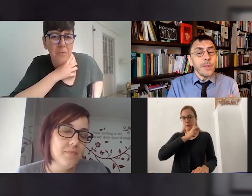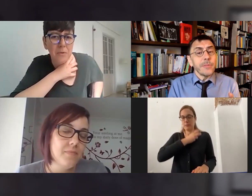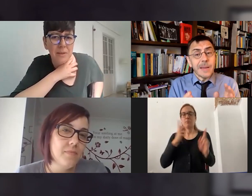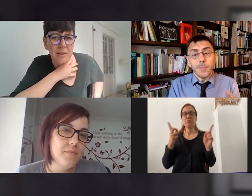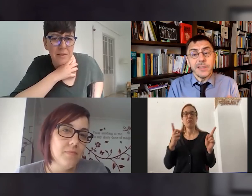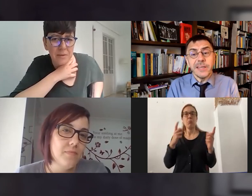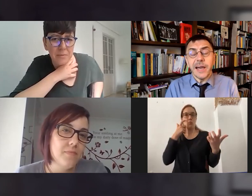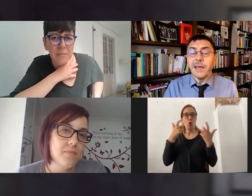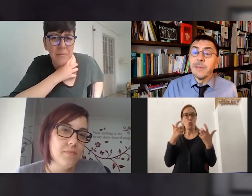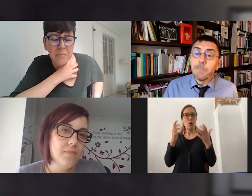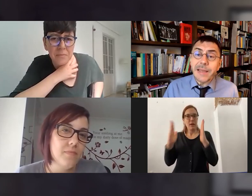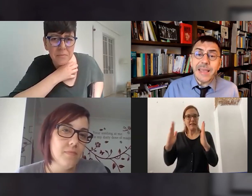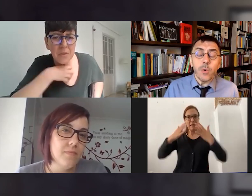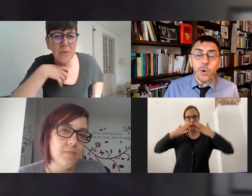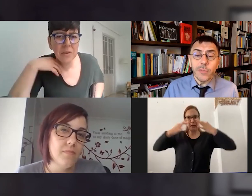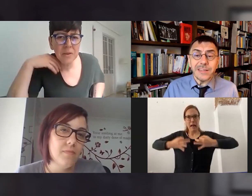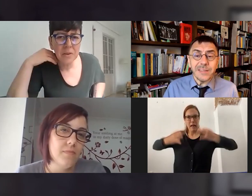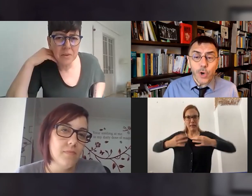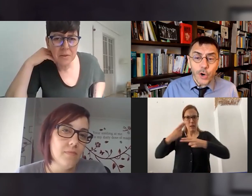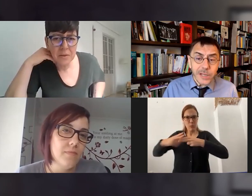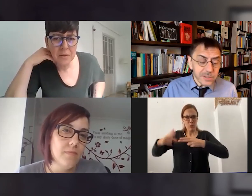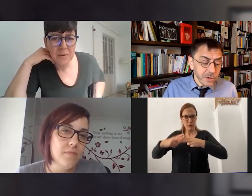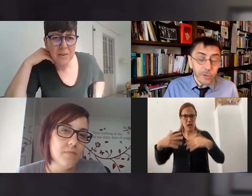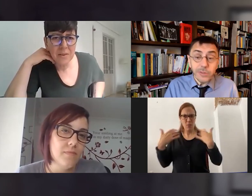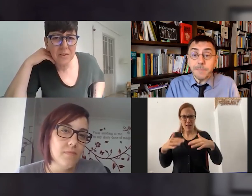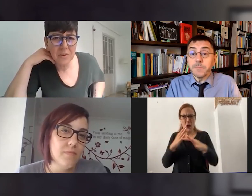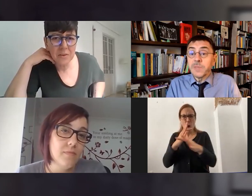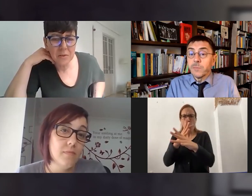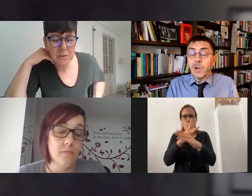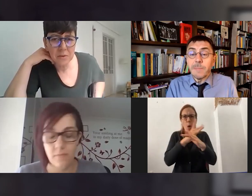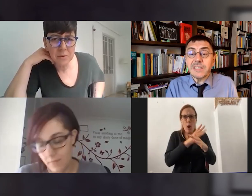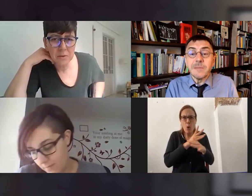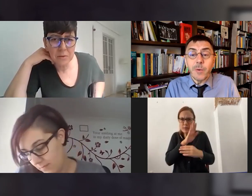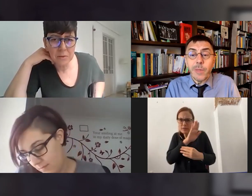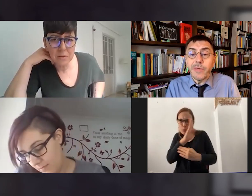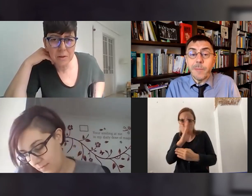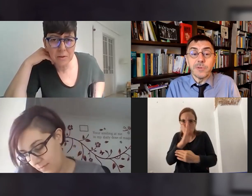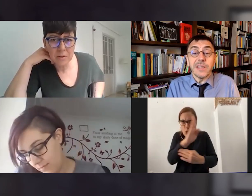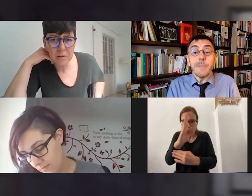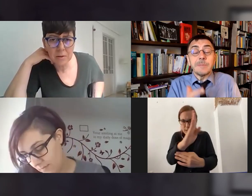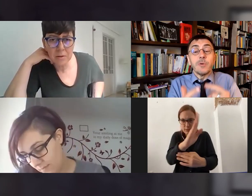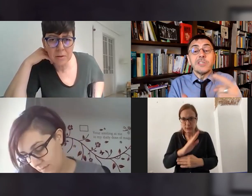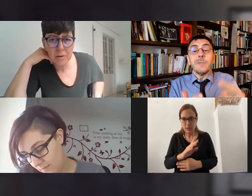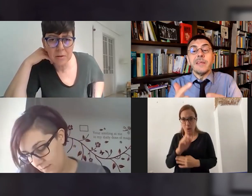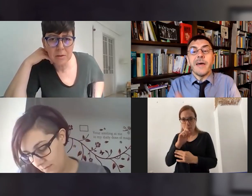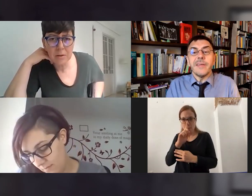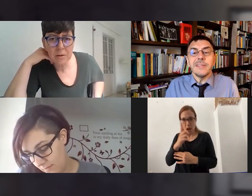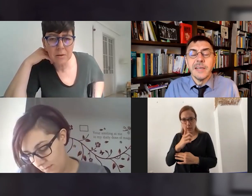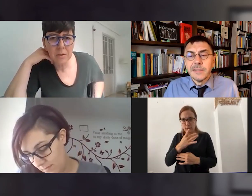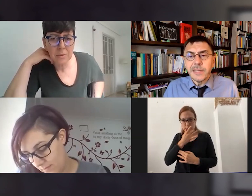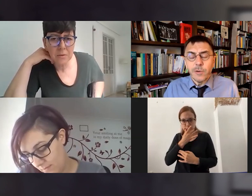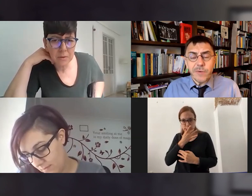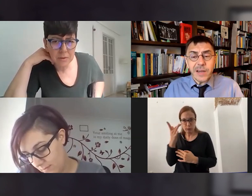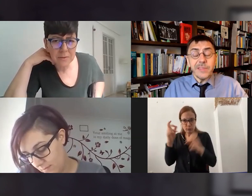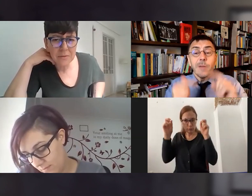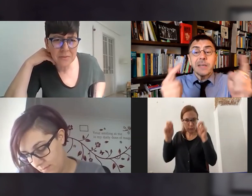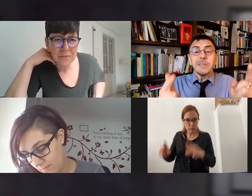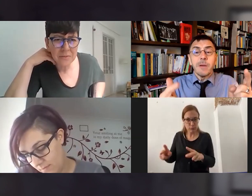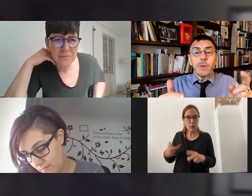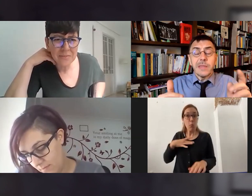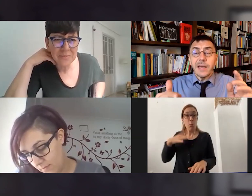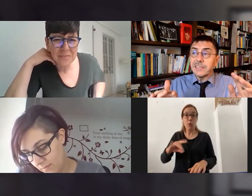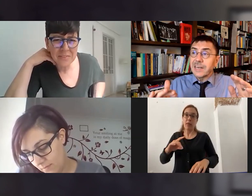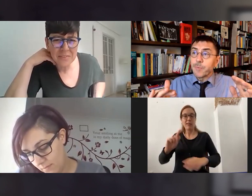política, pero dices, la política, vaya juego de tiburones, ¿no? Y donde, bueno, el más sinvergüenza pues tiene más posibilidades de triunfar. Y digo,